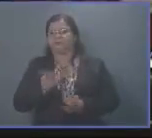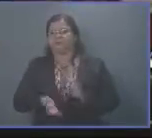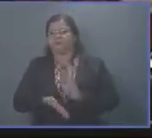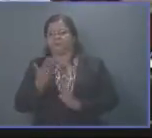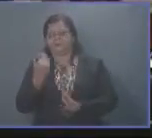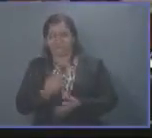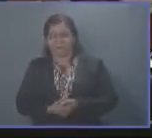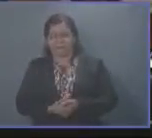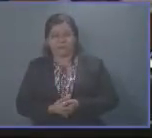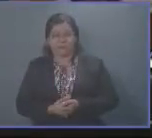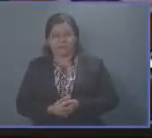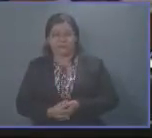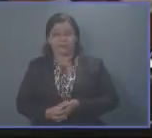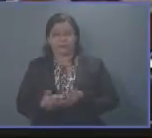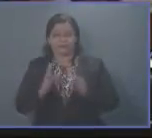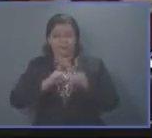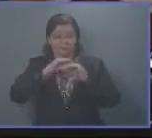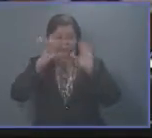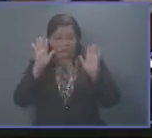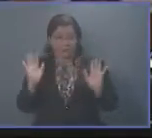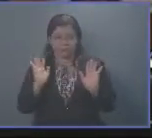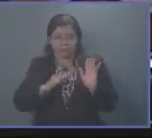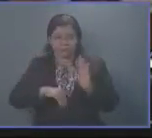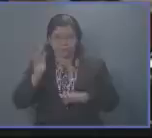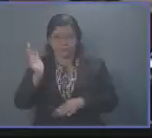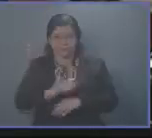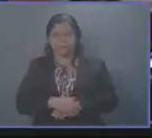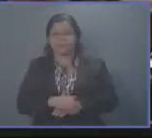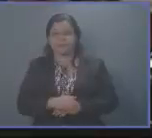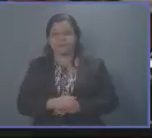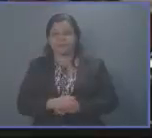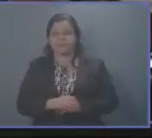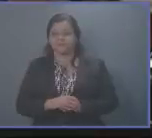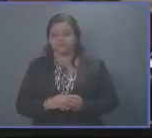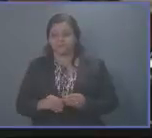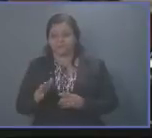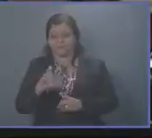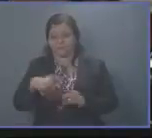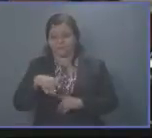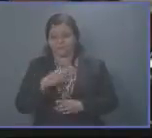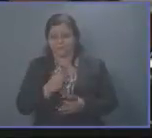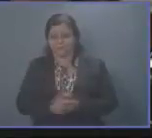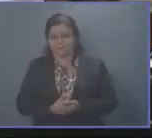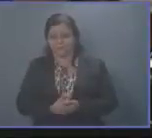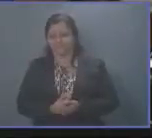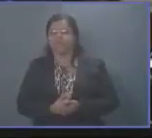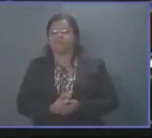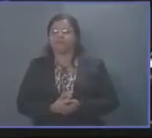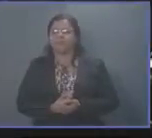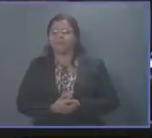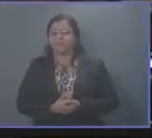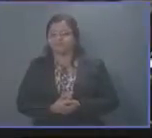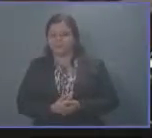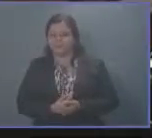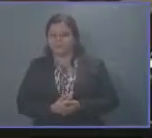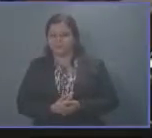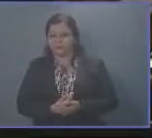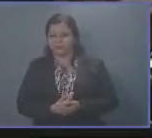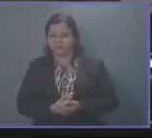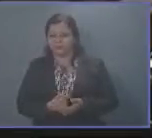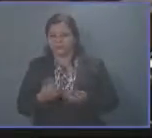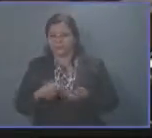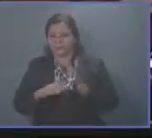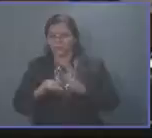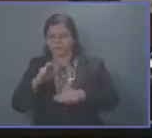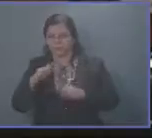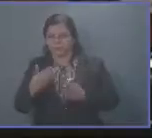financiero mayor claridad y certeza de los términos y condiciones de utilización. Por tanto, en